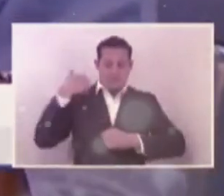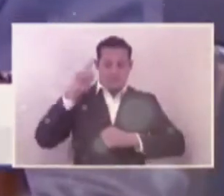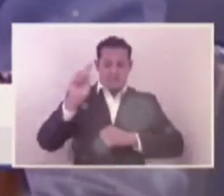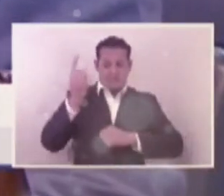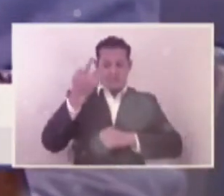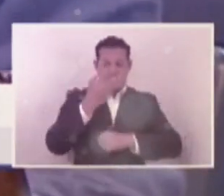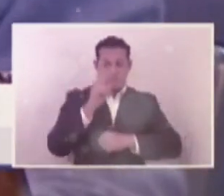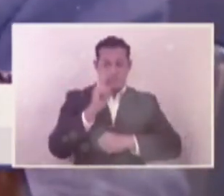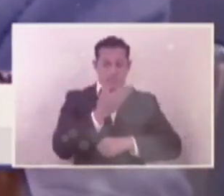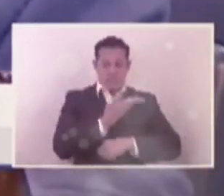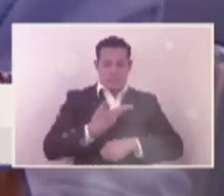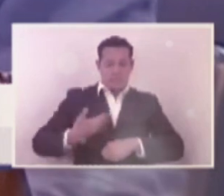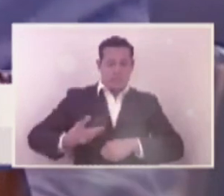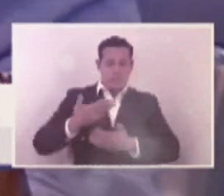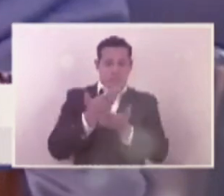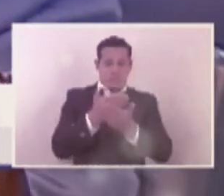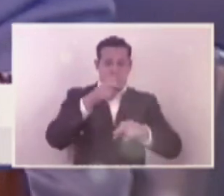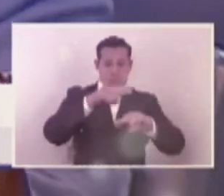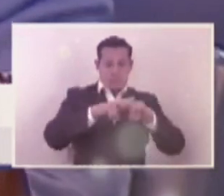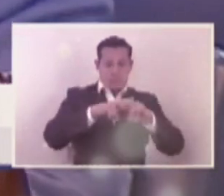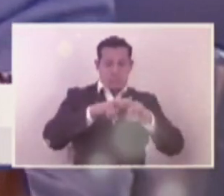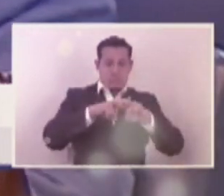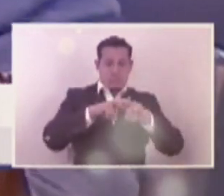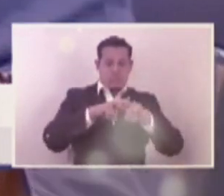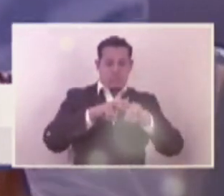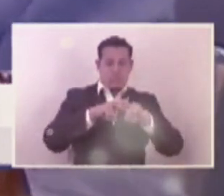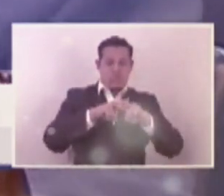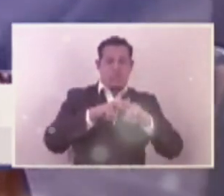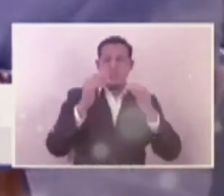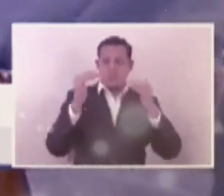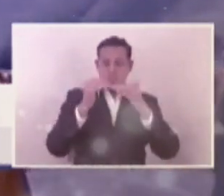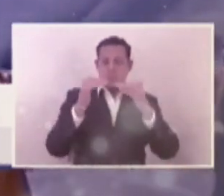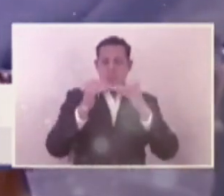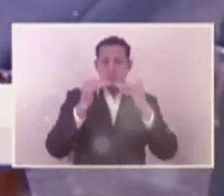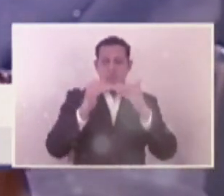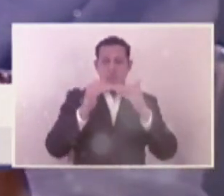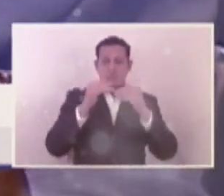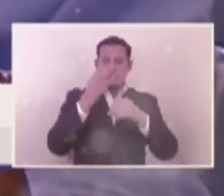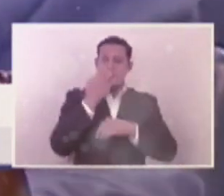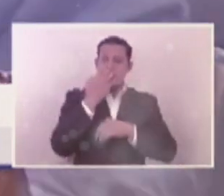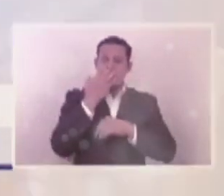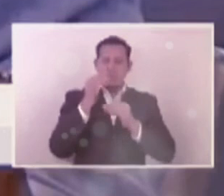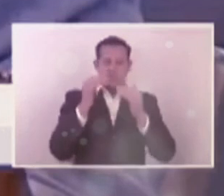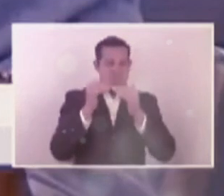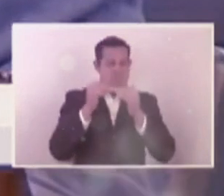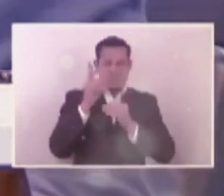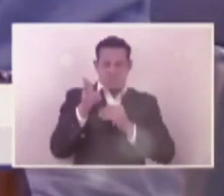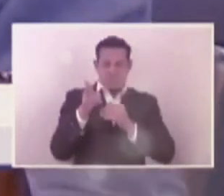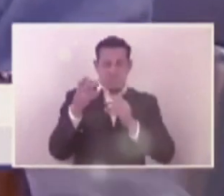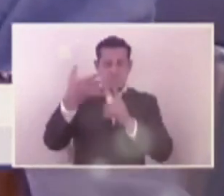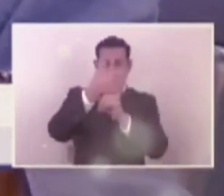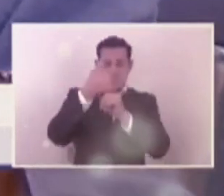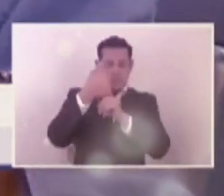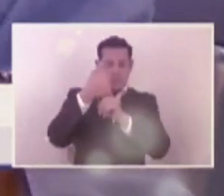primera vicepresidencia propuesta por Arena. Y así también fue Norman Quijano. Llegaron a